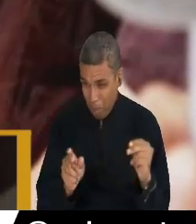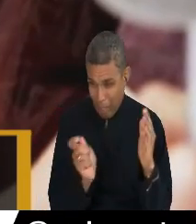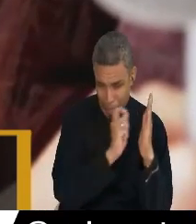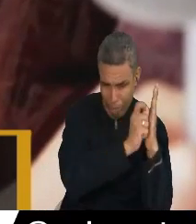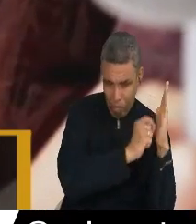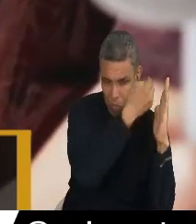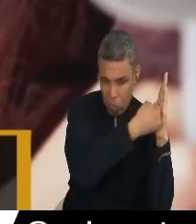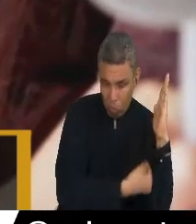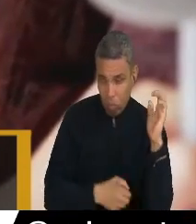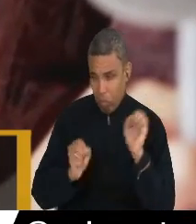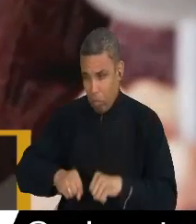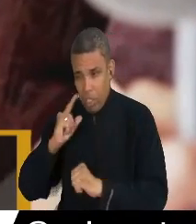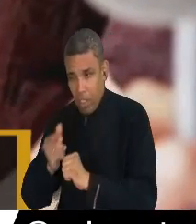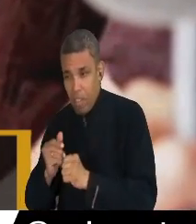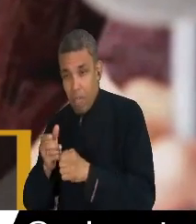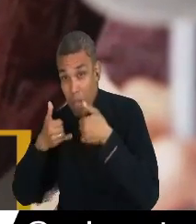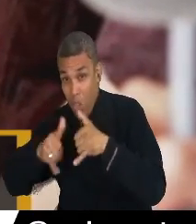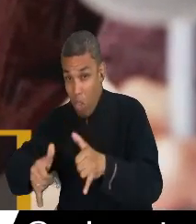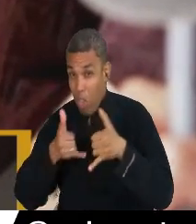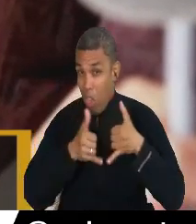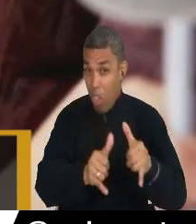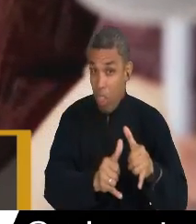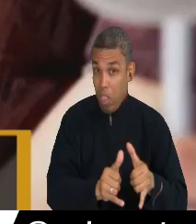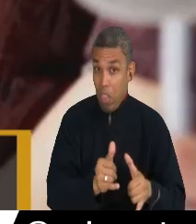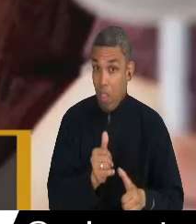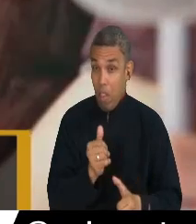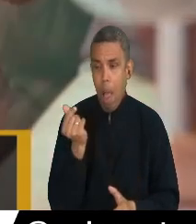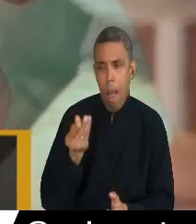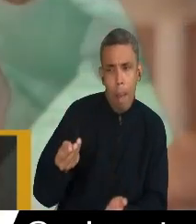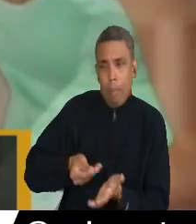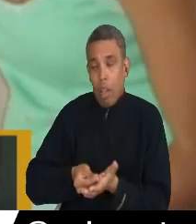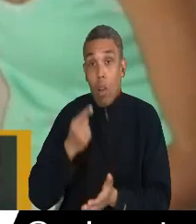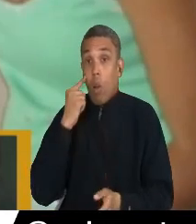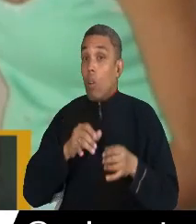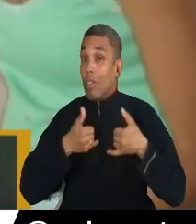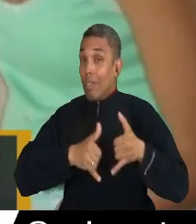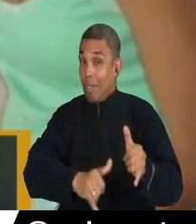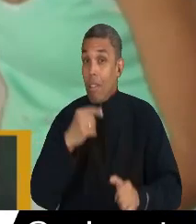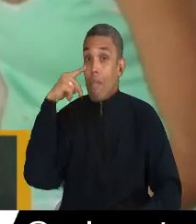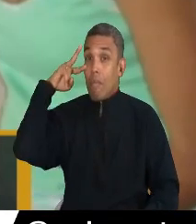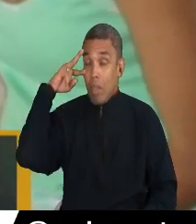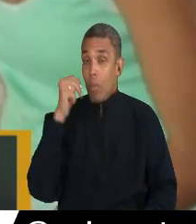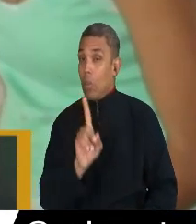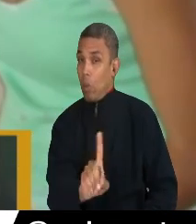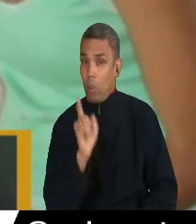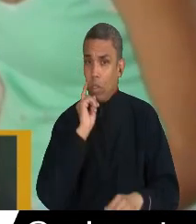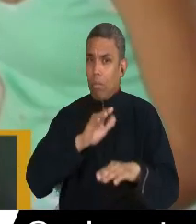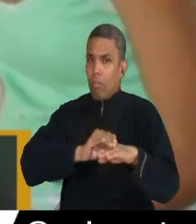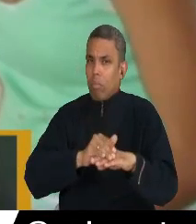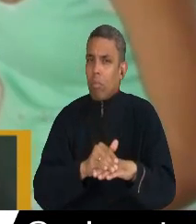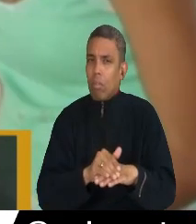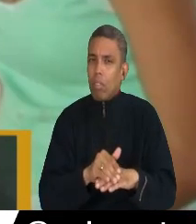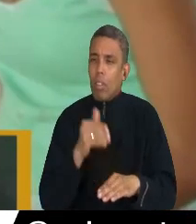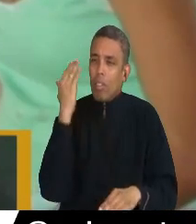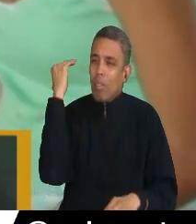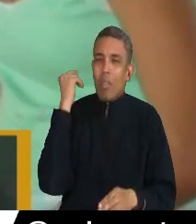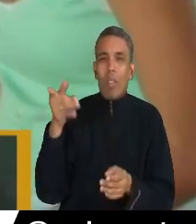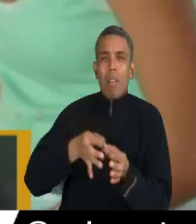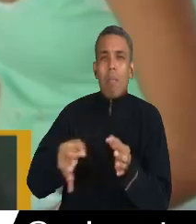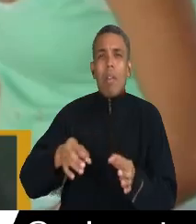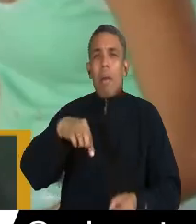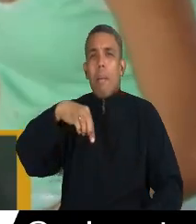inscripción en esta base de datos y en los programas de subsidio de la alcaldía a cambio de dinero. Los casos más recientes se presentaron en la vereda de Peroles